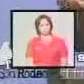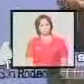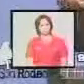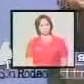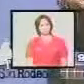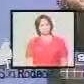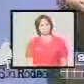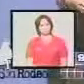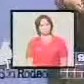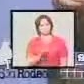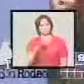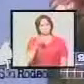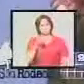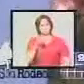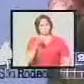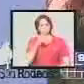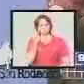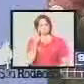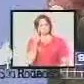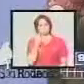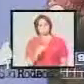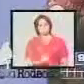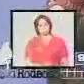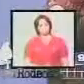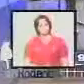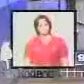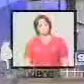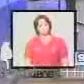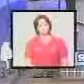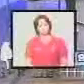una pregunta al muchacho este. Claro que sí.